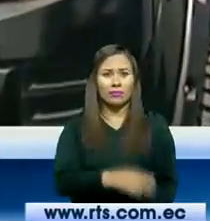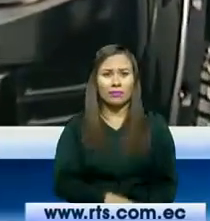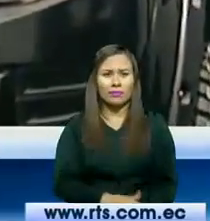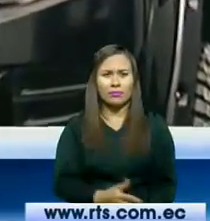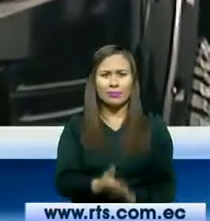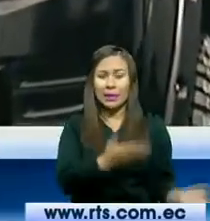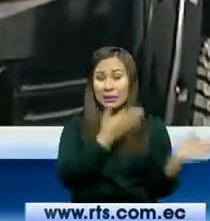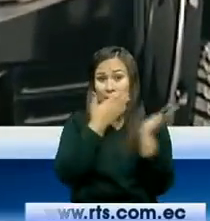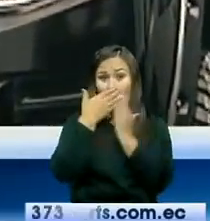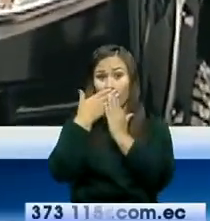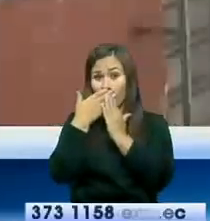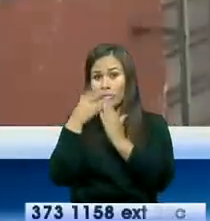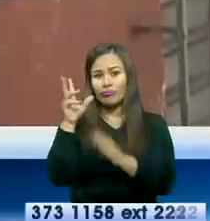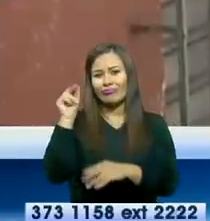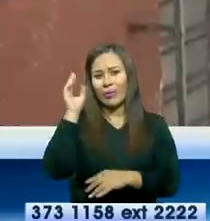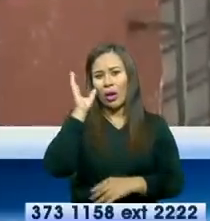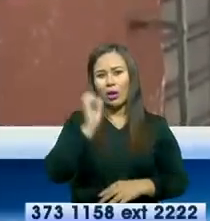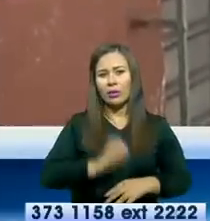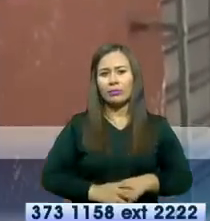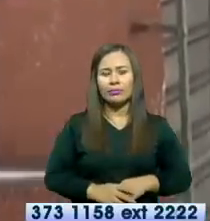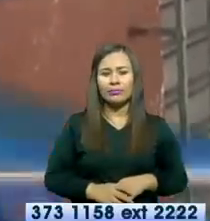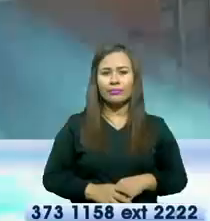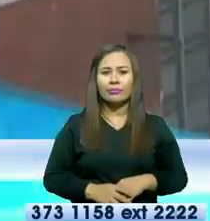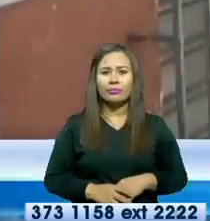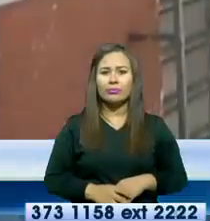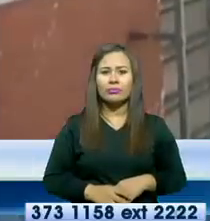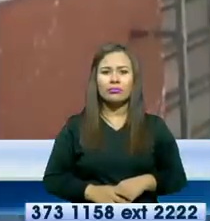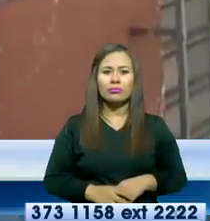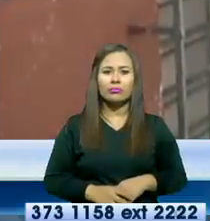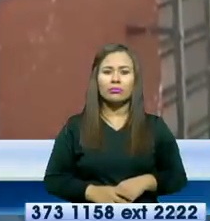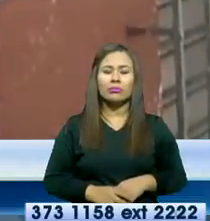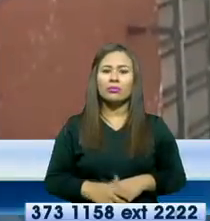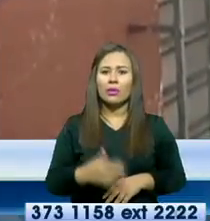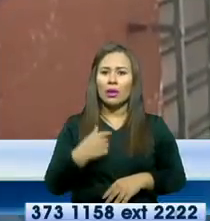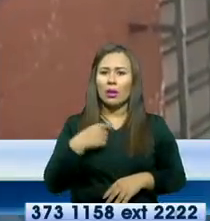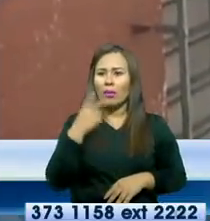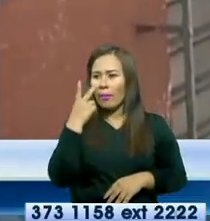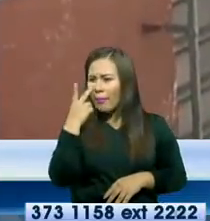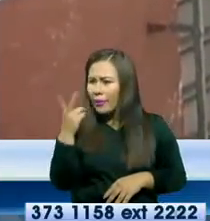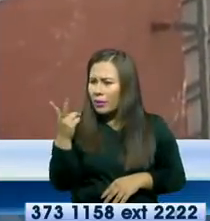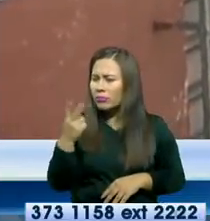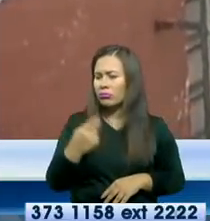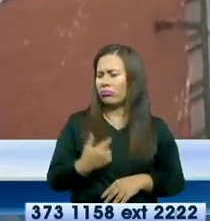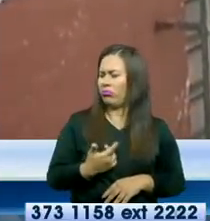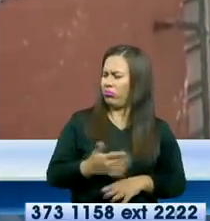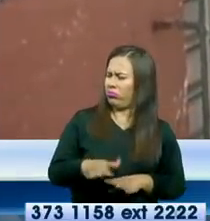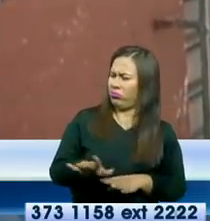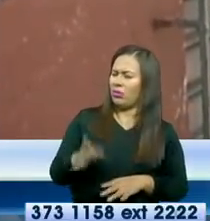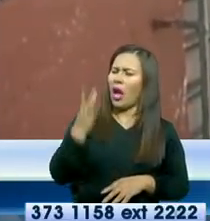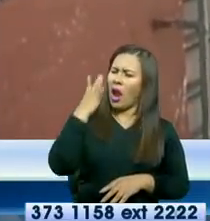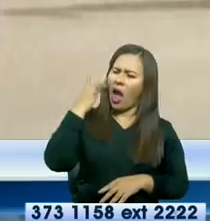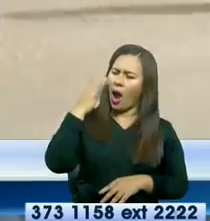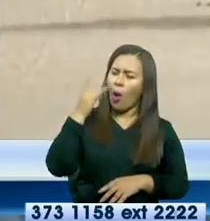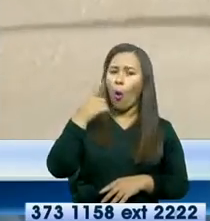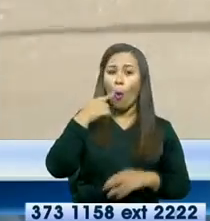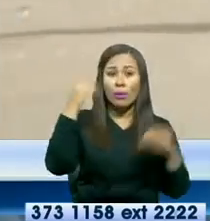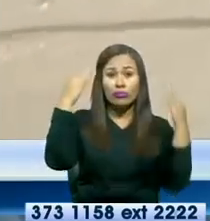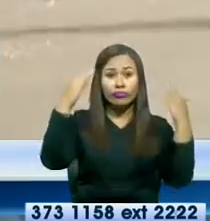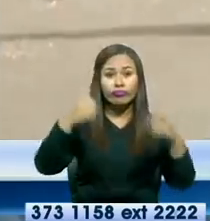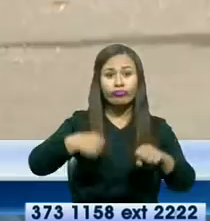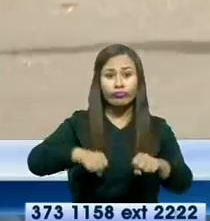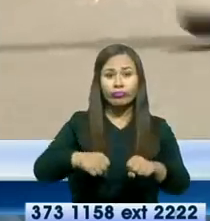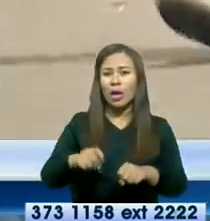tratarse de un secuestro. Que vine aquí con mi sobrina y mi hermanita. Pasaron unos manes así en tricimoto, que eran como